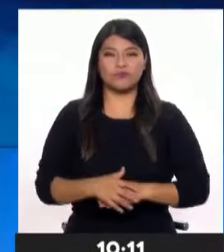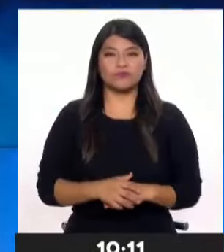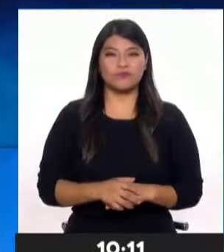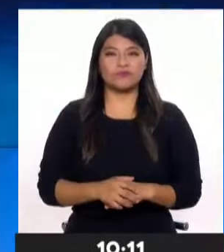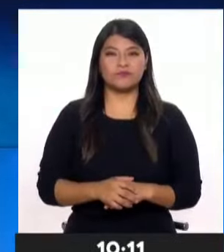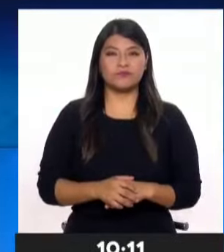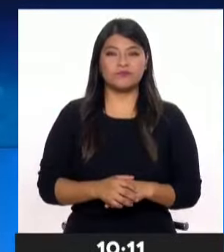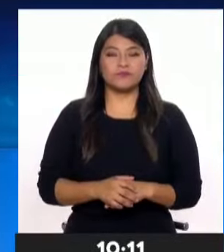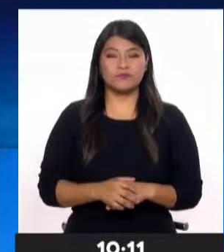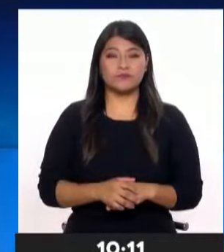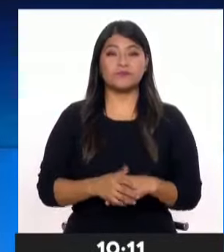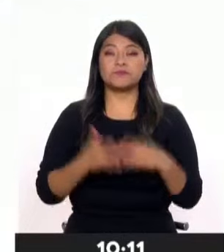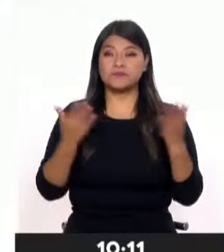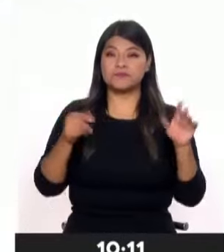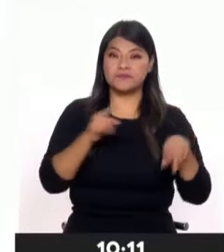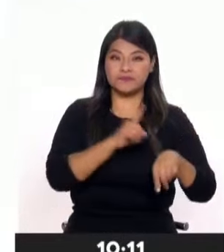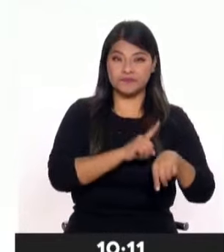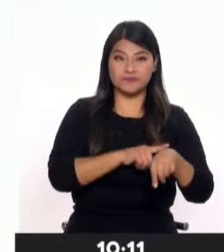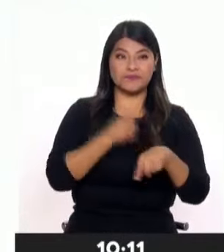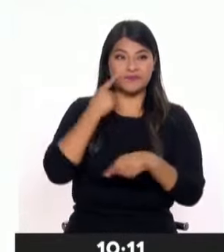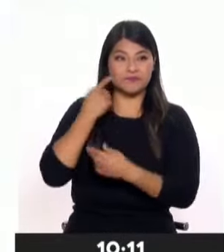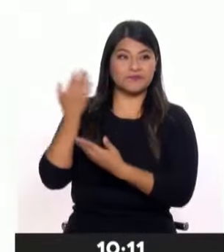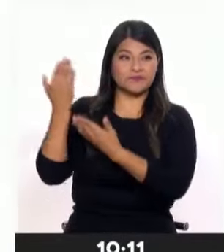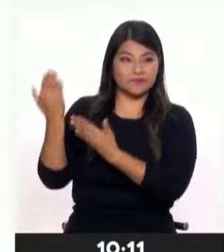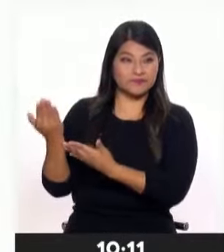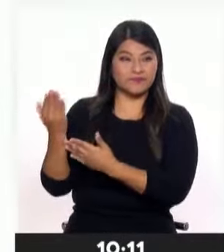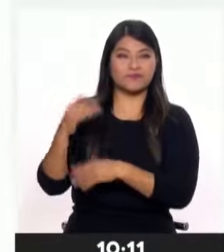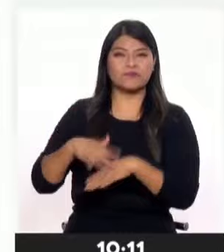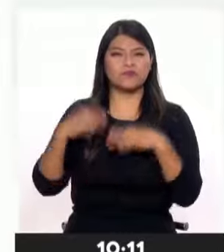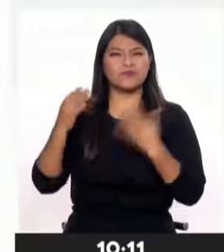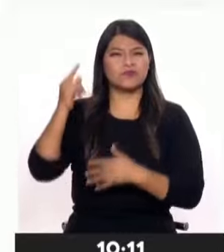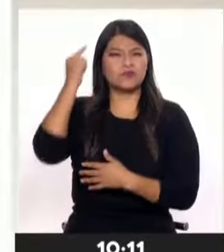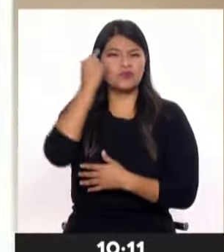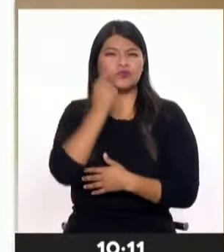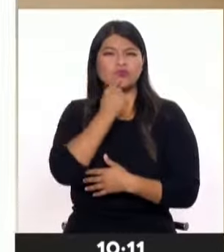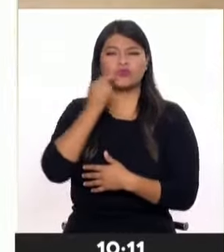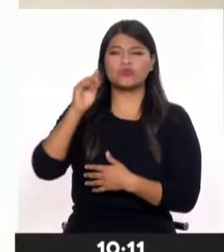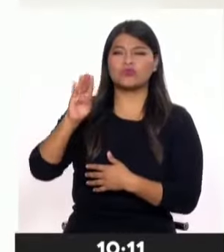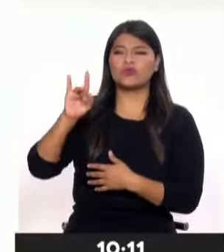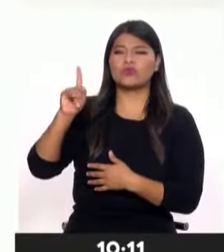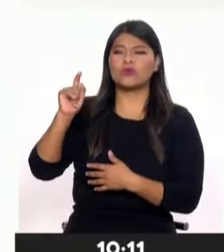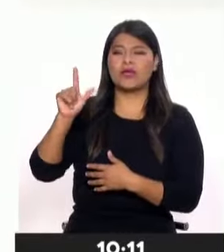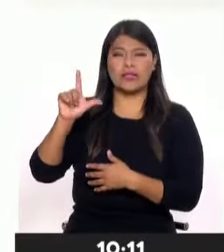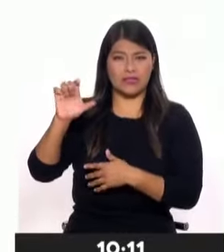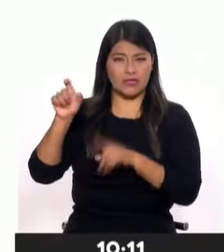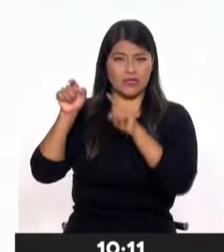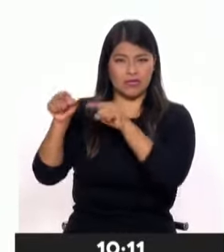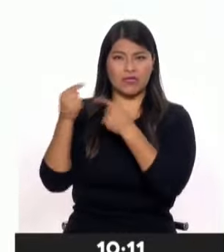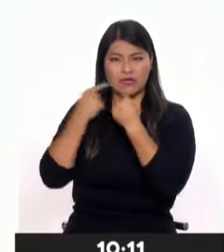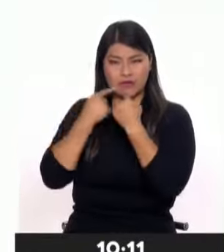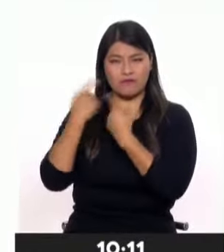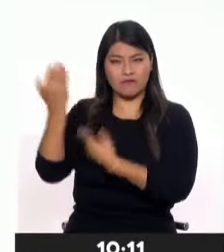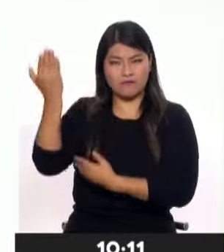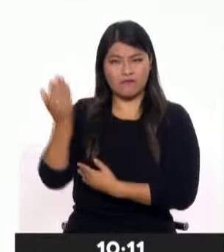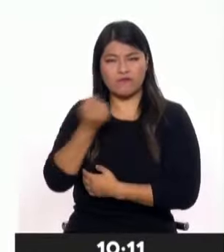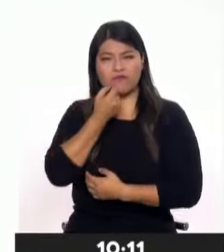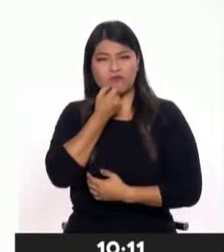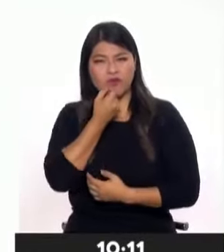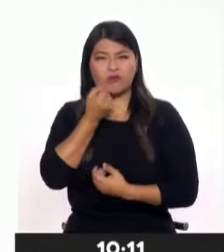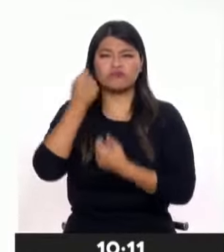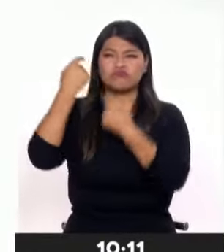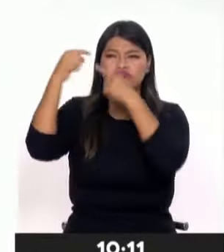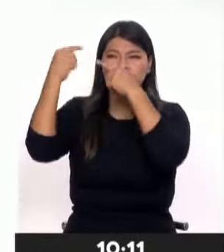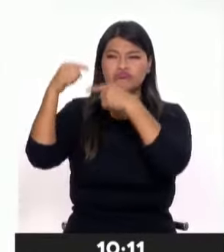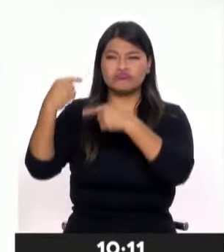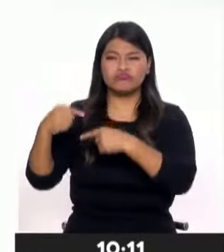7 y 11 y la red social Twitter vive un revuelo luego que el presidente de El Salvador, Nayib Bukele,